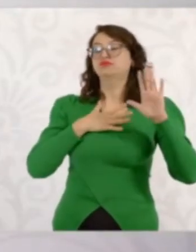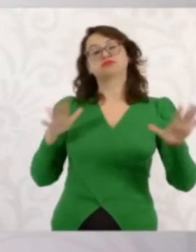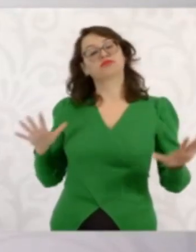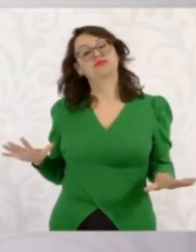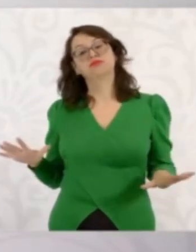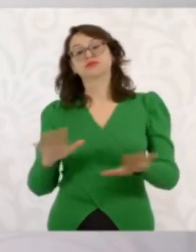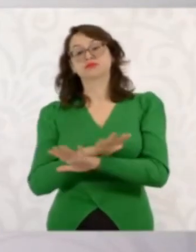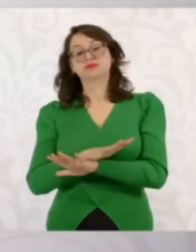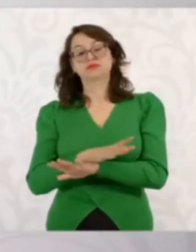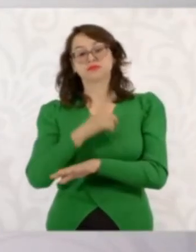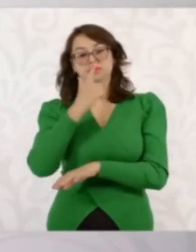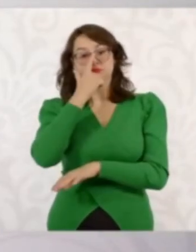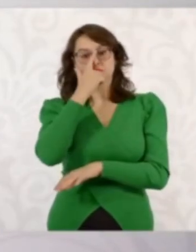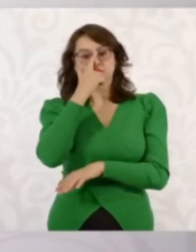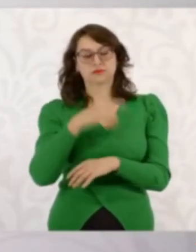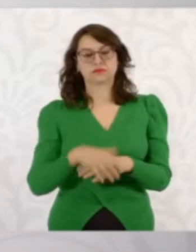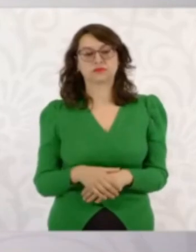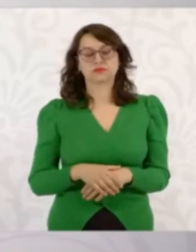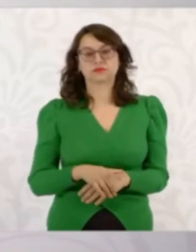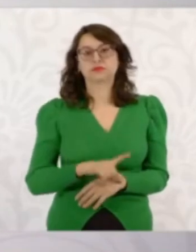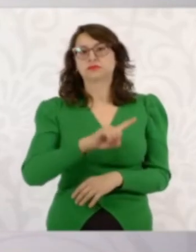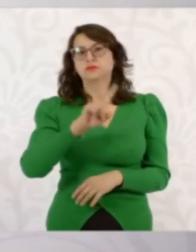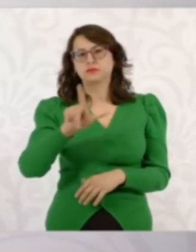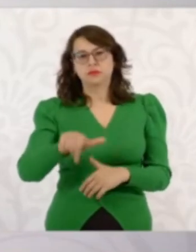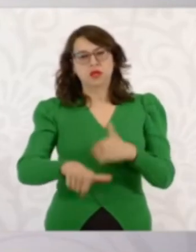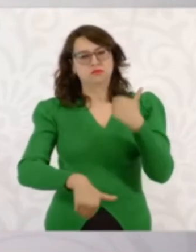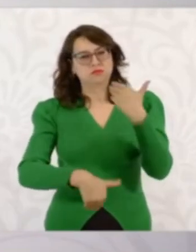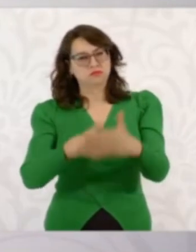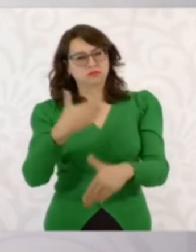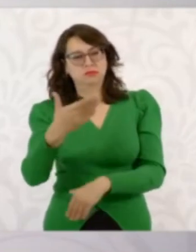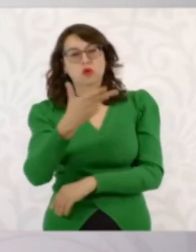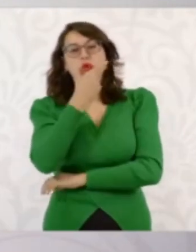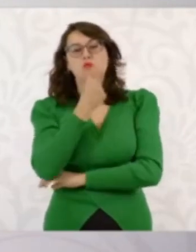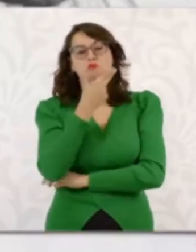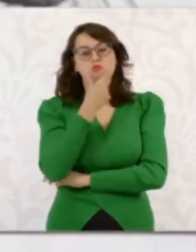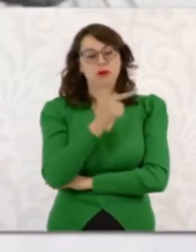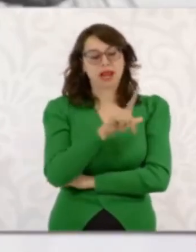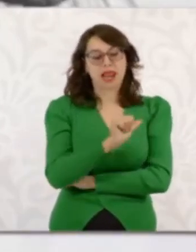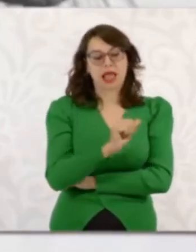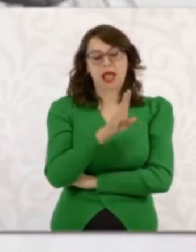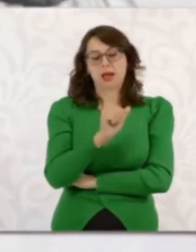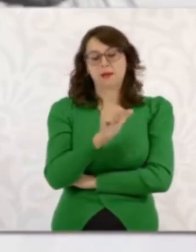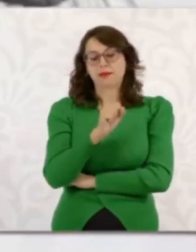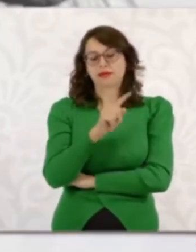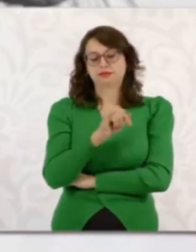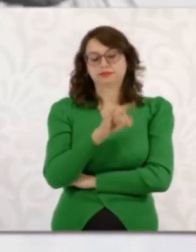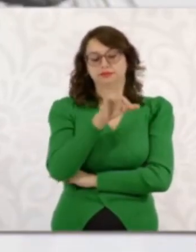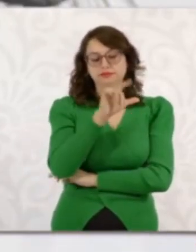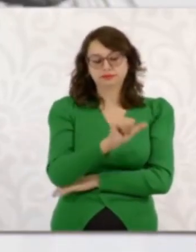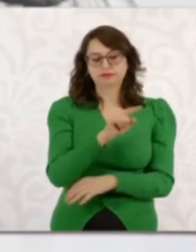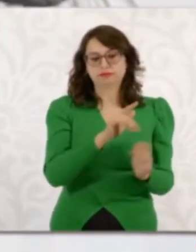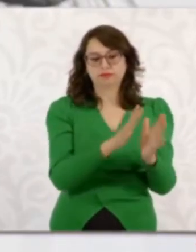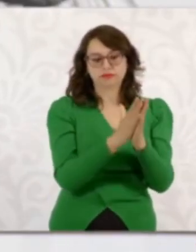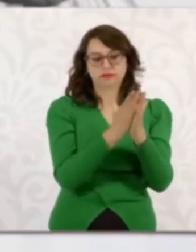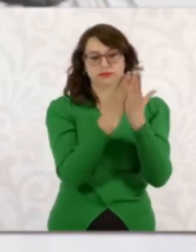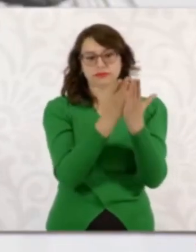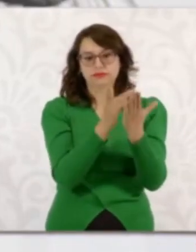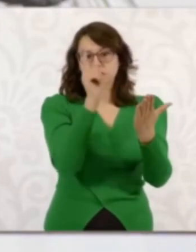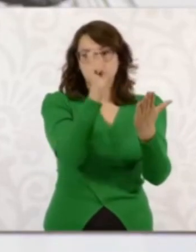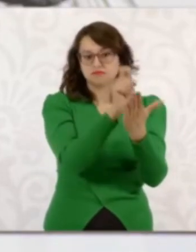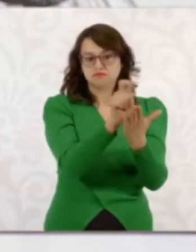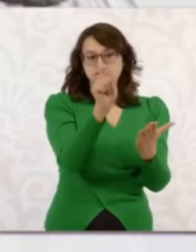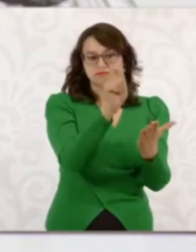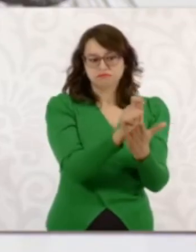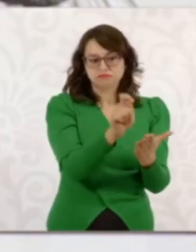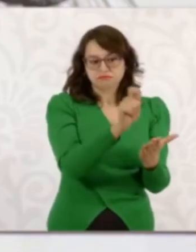Tiempo después, el candidato del PRI de aquella época, Labastida, escribe un libro y dice en su prólogo, como lo hemos presentado